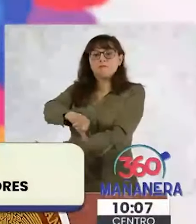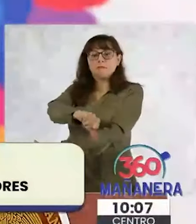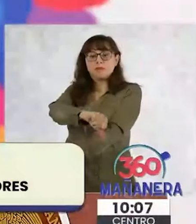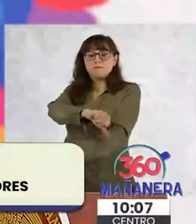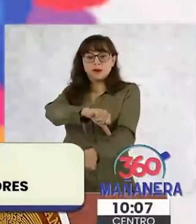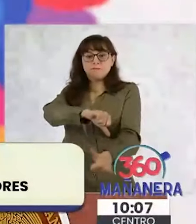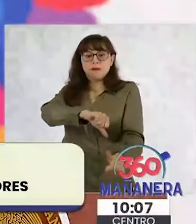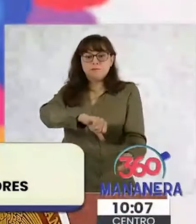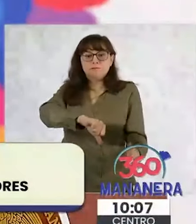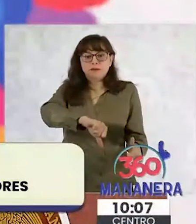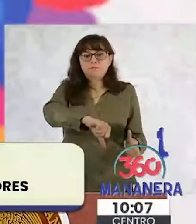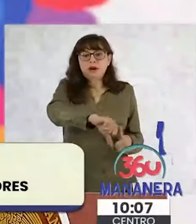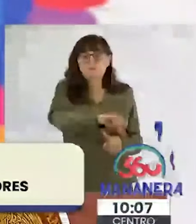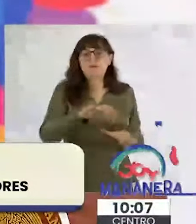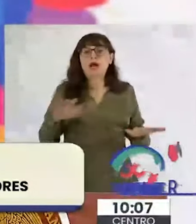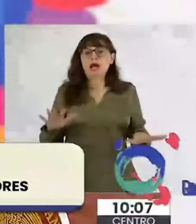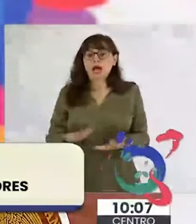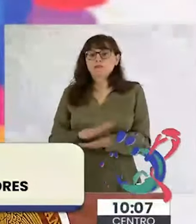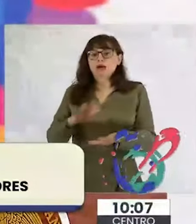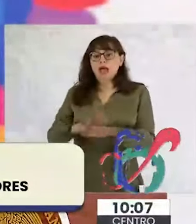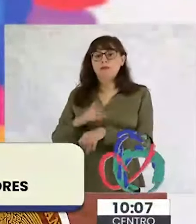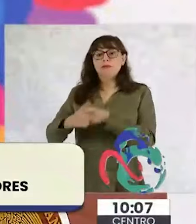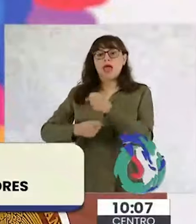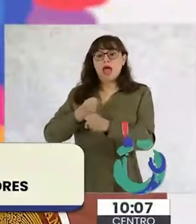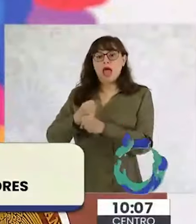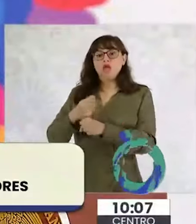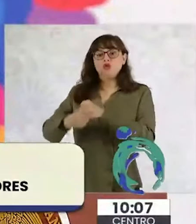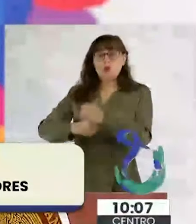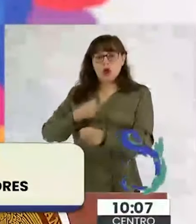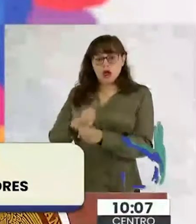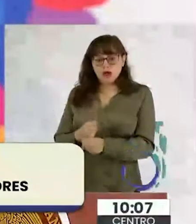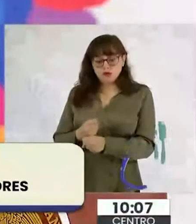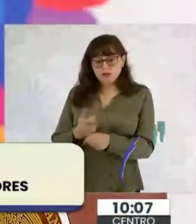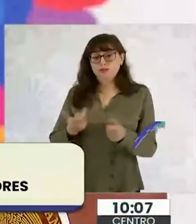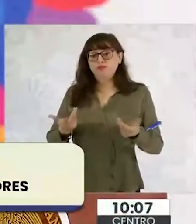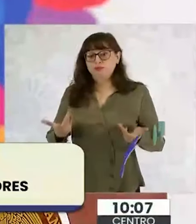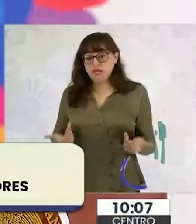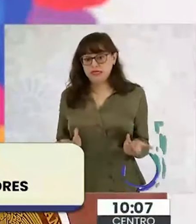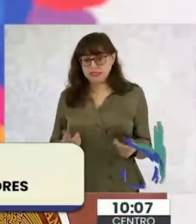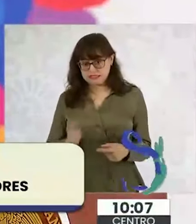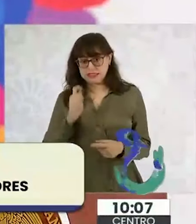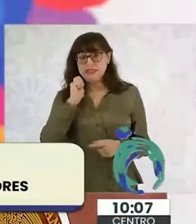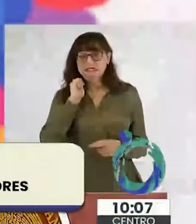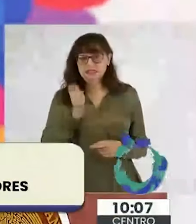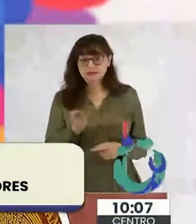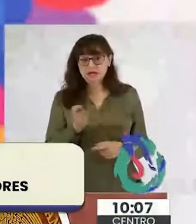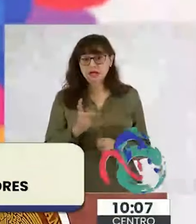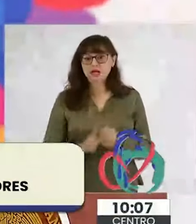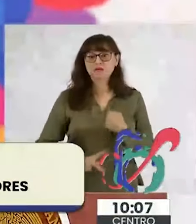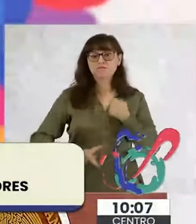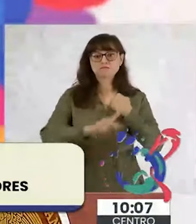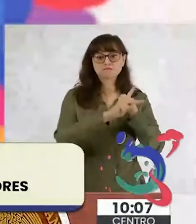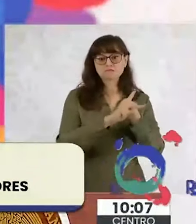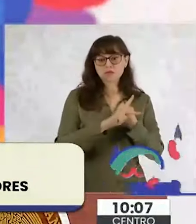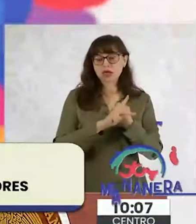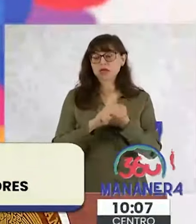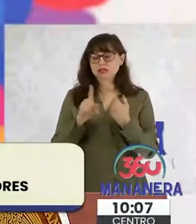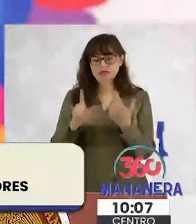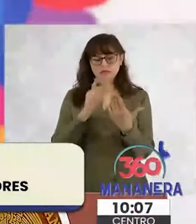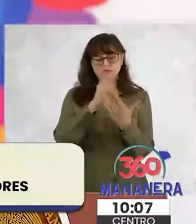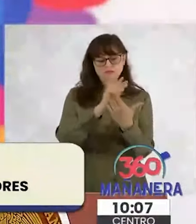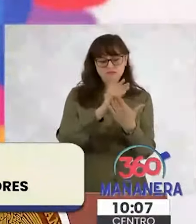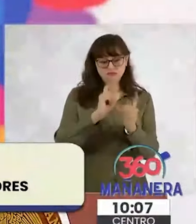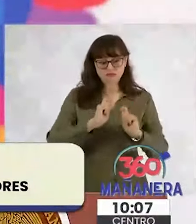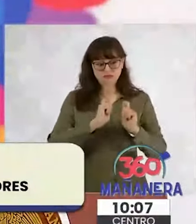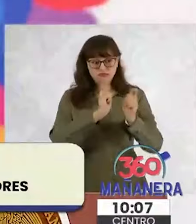rotatoria eh Y cada país que preside establece de alguna manera la agenda y